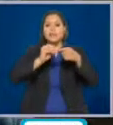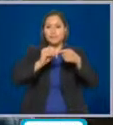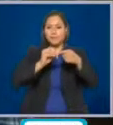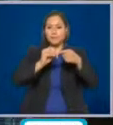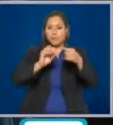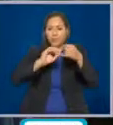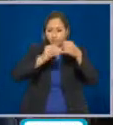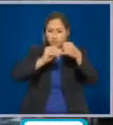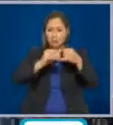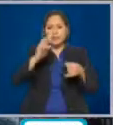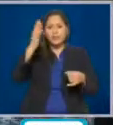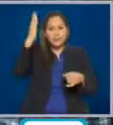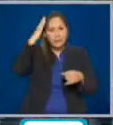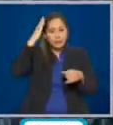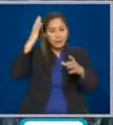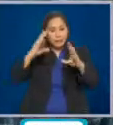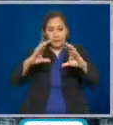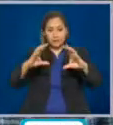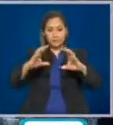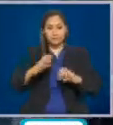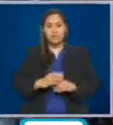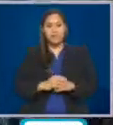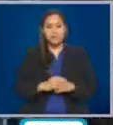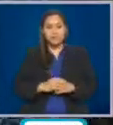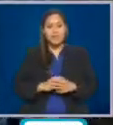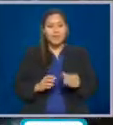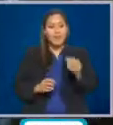Huele a calabaza. Ya, ajá.